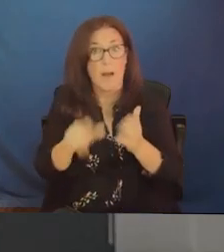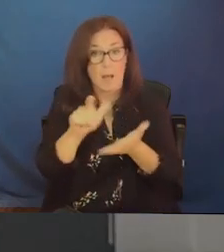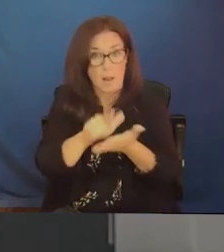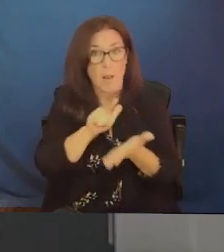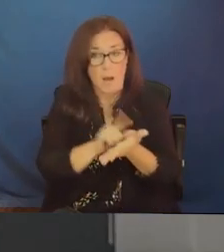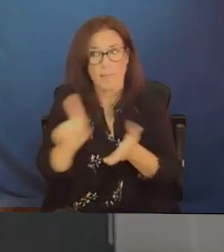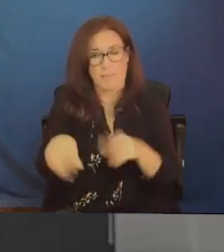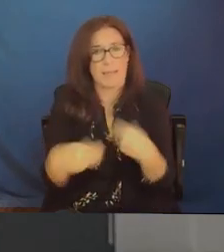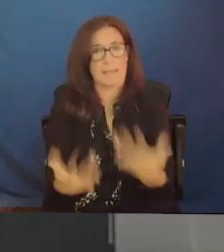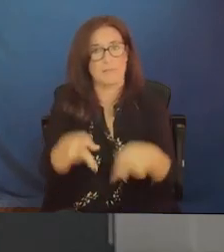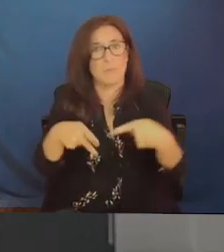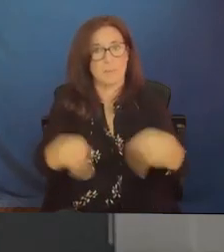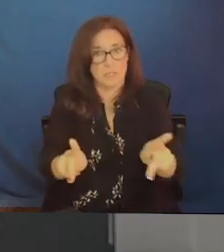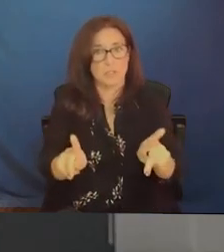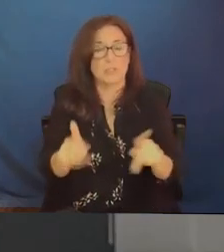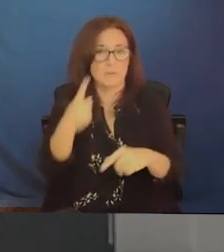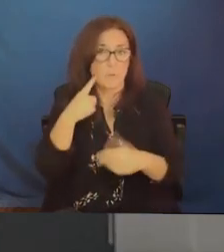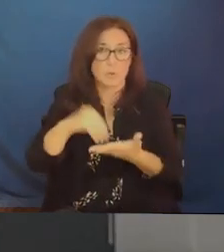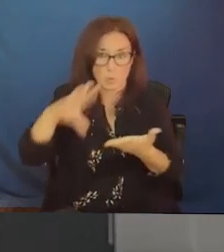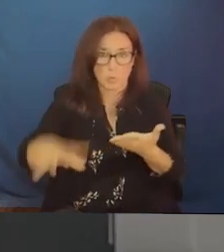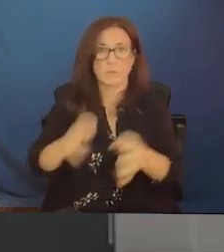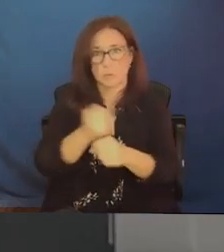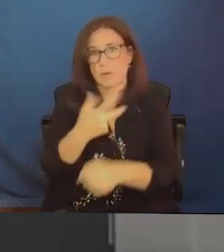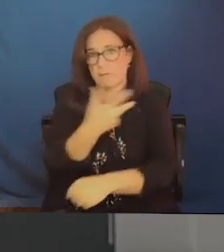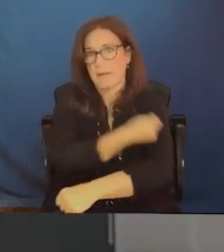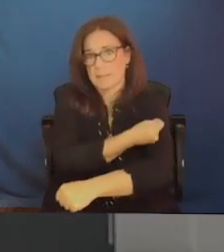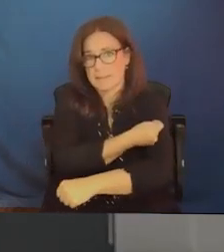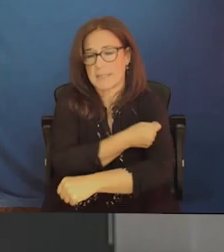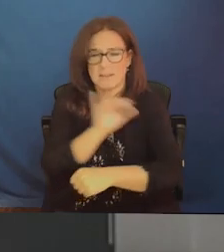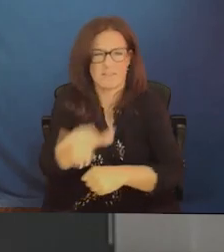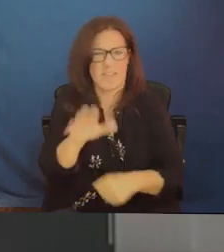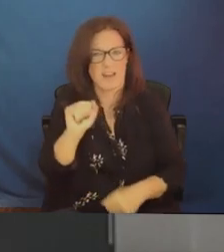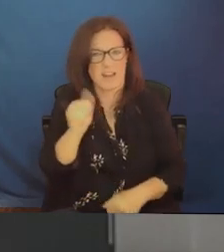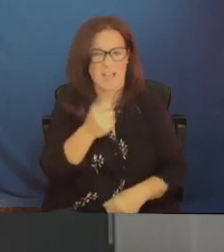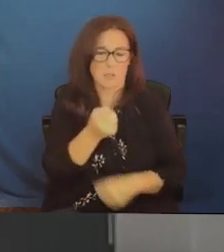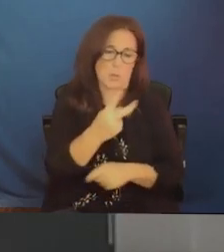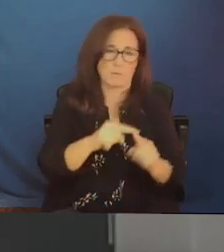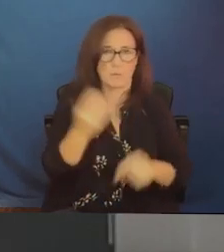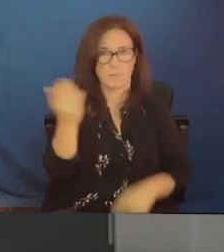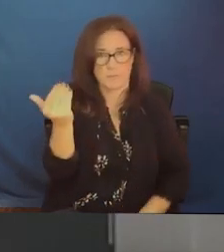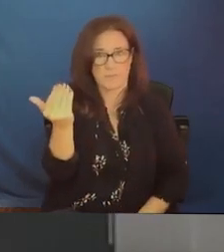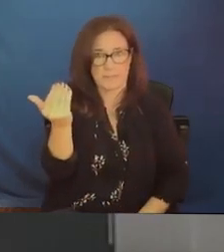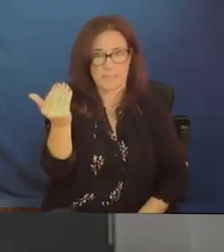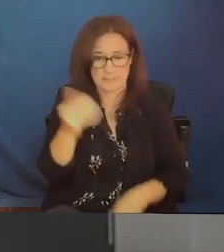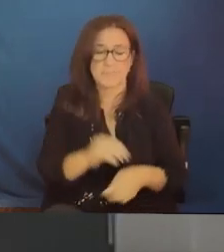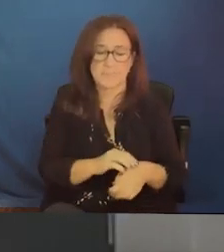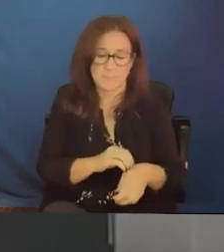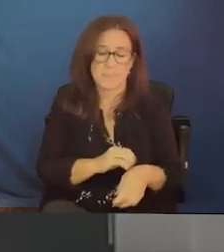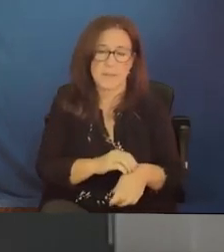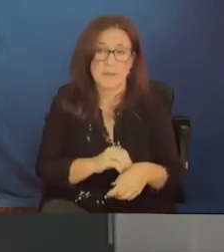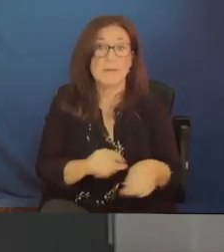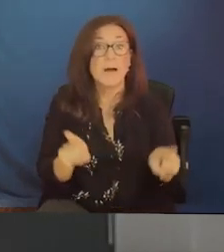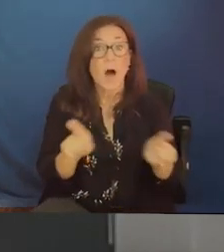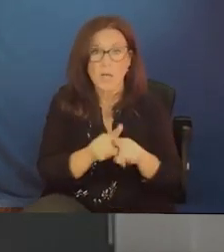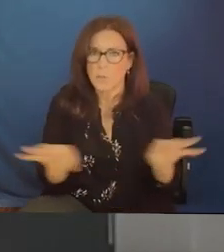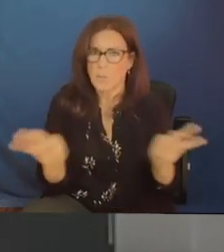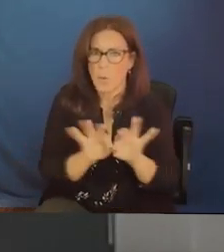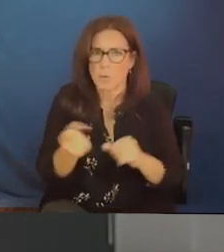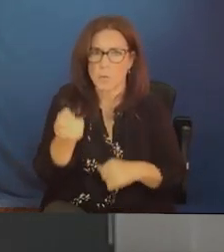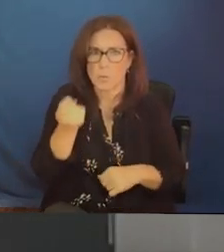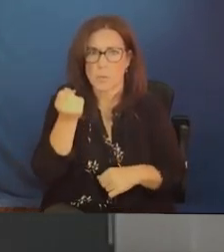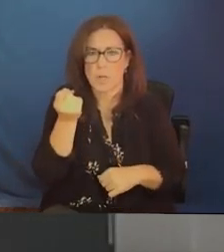permiso para cualquier decisión que se tome al respecto y me quiero asegurar que esto quede claro y también entender que si bien